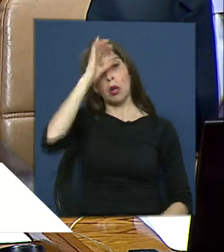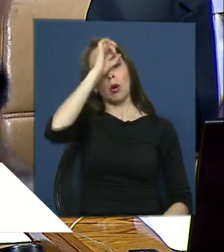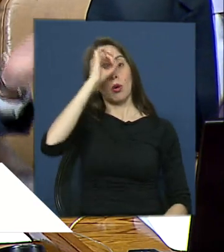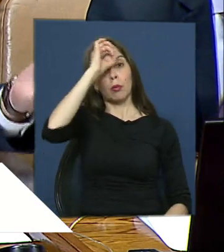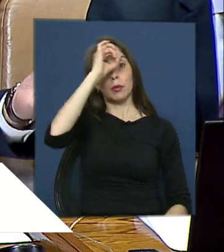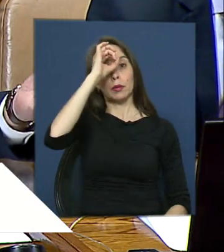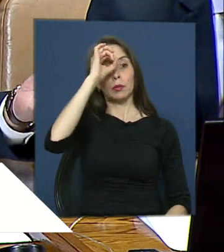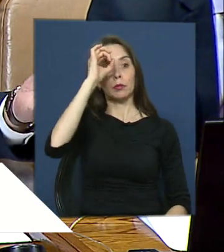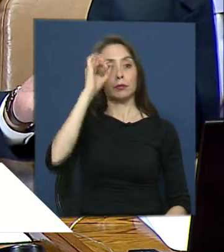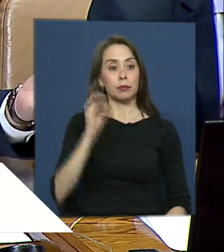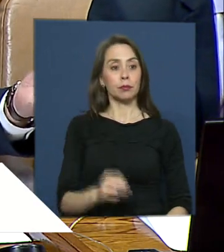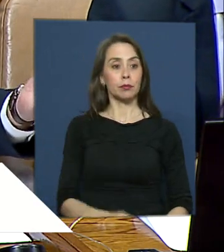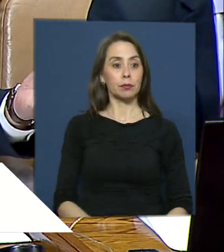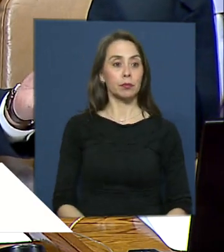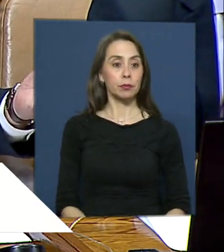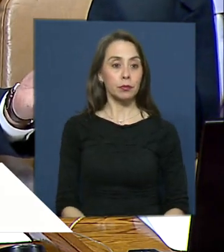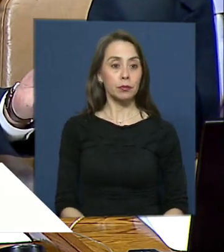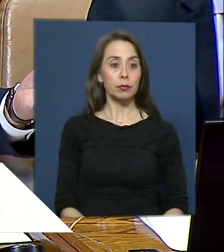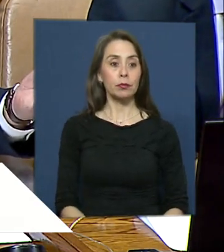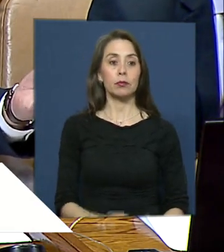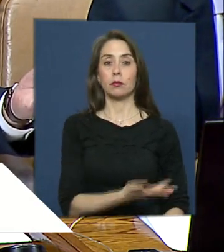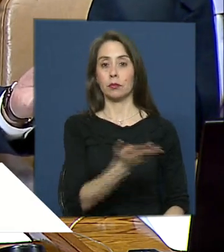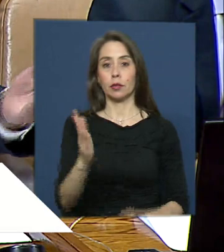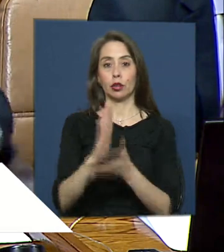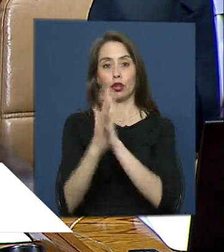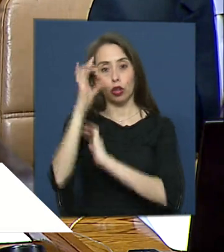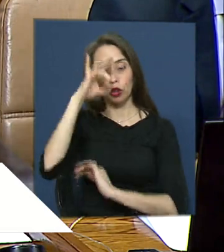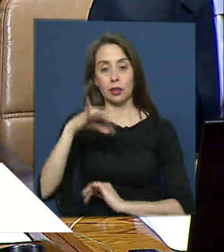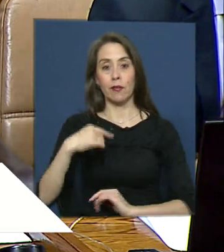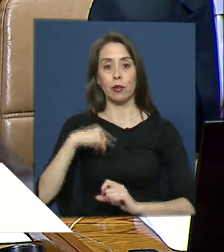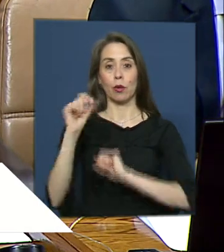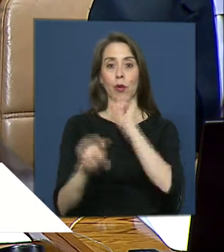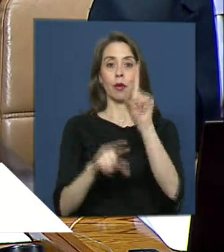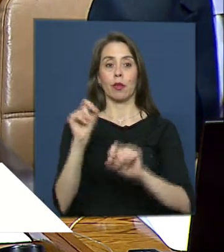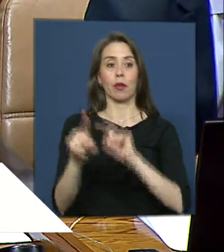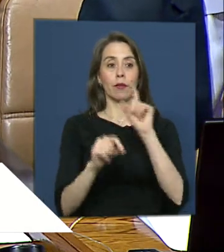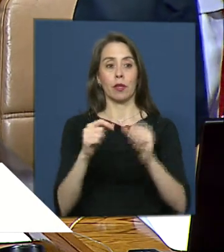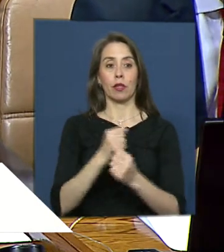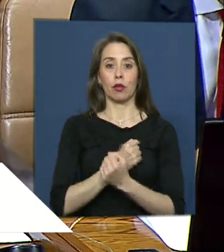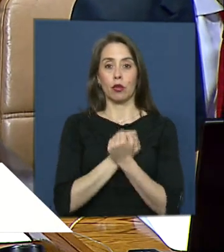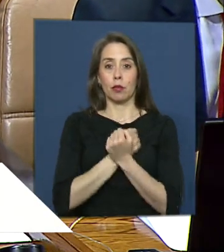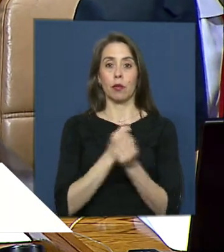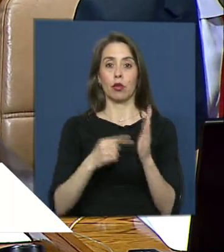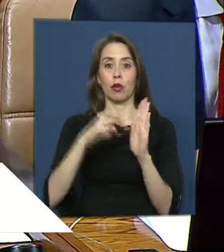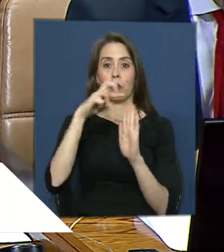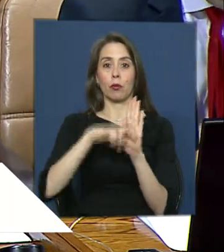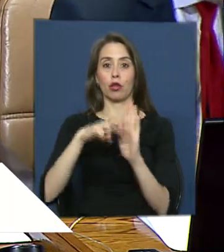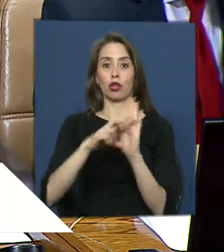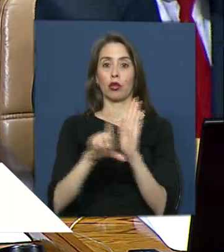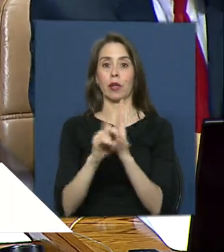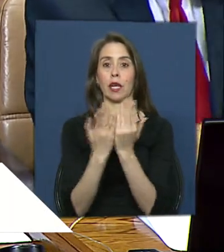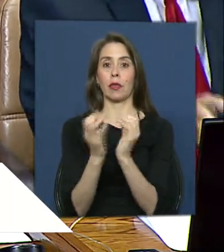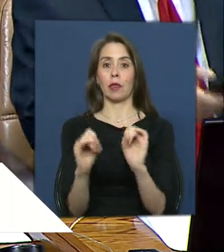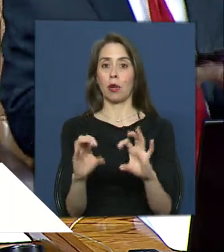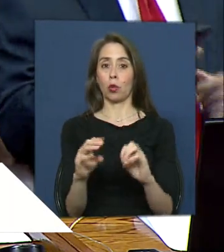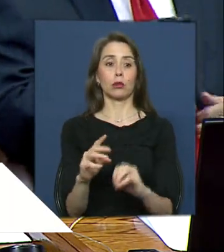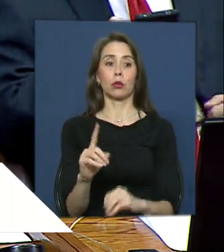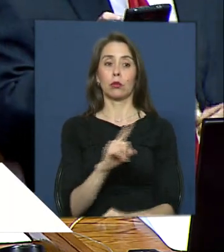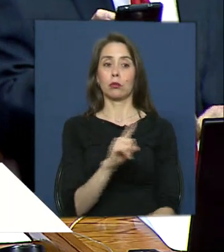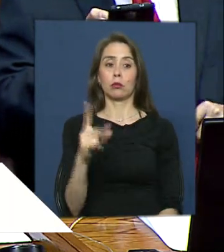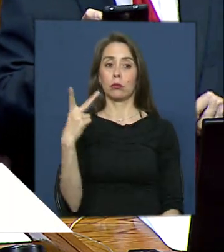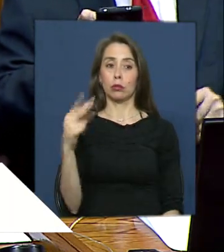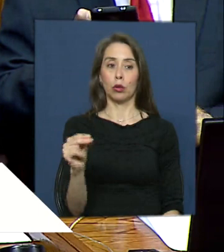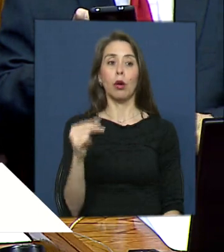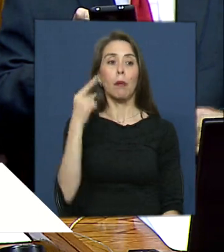es, todos saben que he defendido, ¿no es cierto?, con pasión estos proyectos de ley. No,